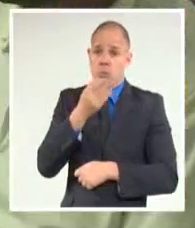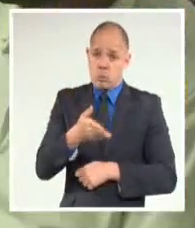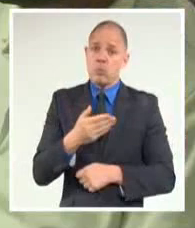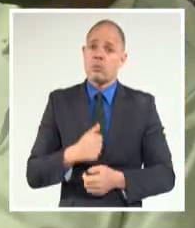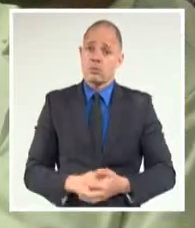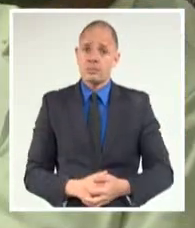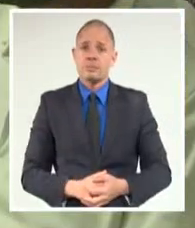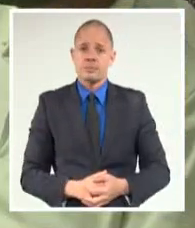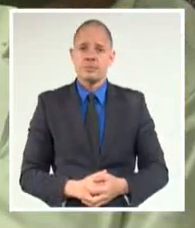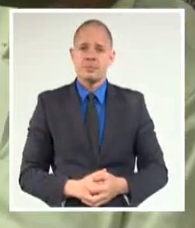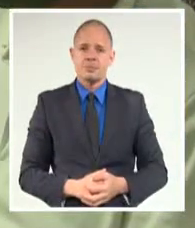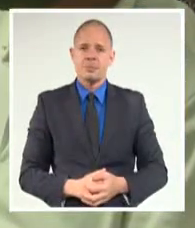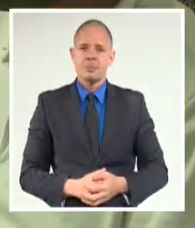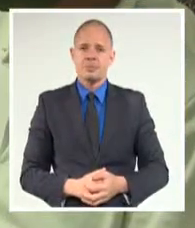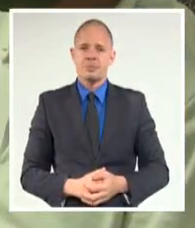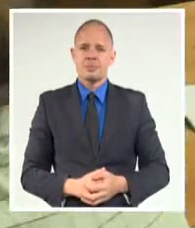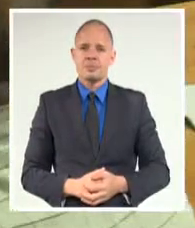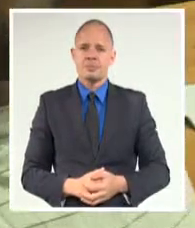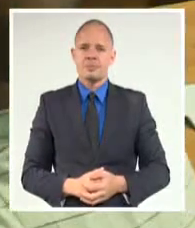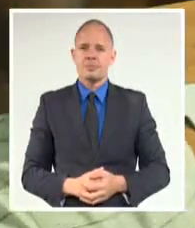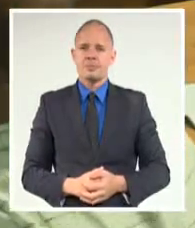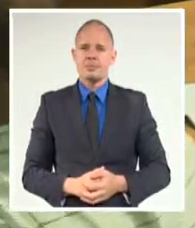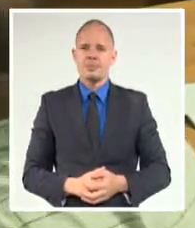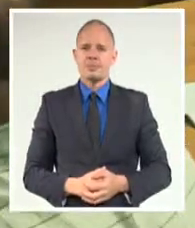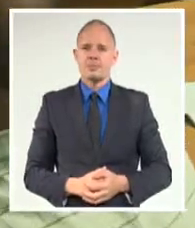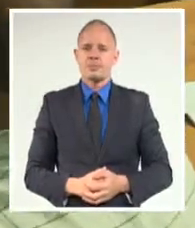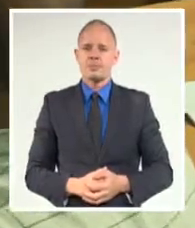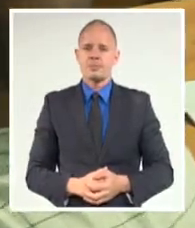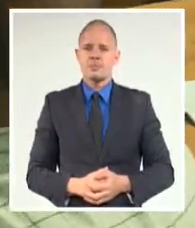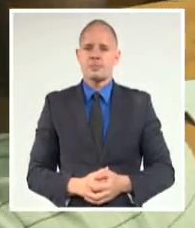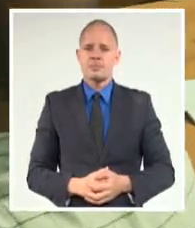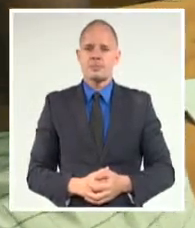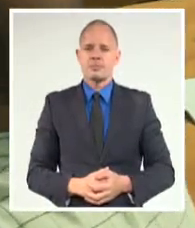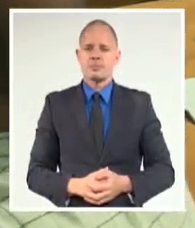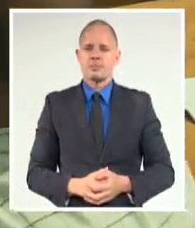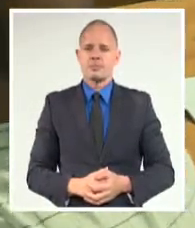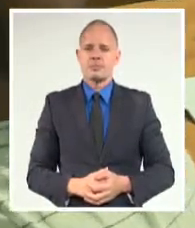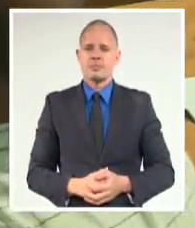Desde Las Tunas, Joe Hernández González, Sistema Informativo de la Televisión Cubana.